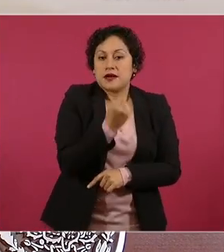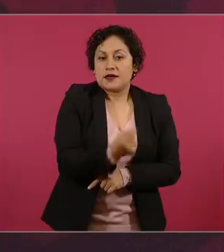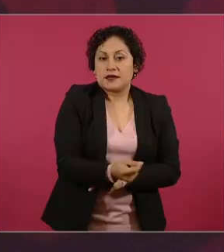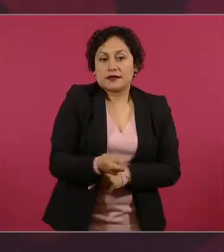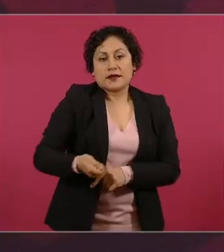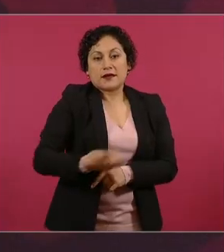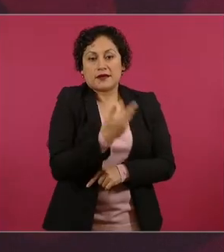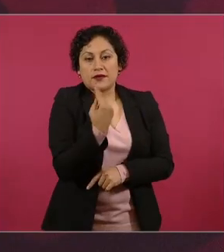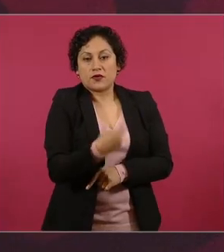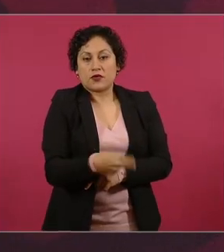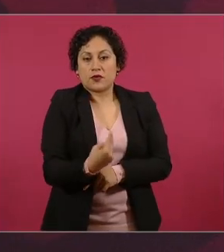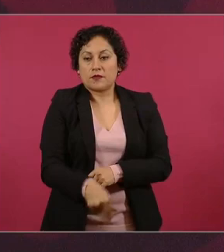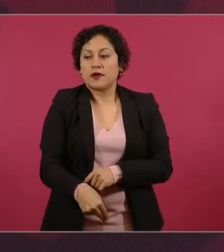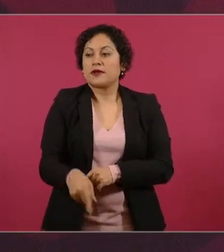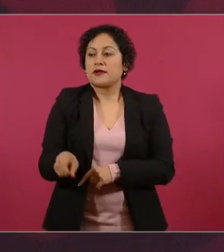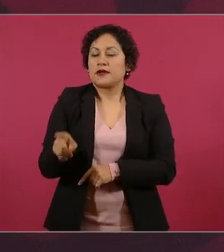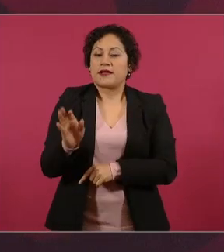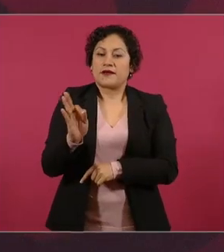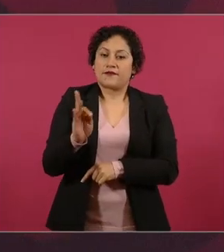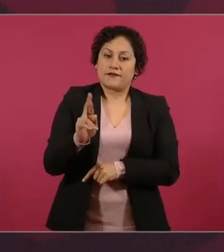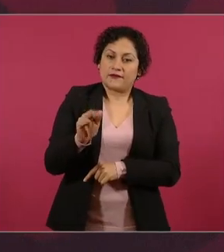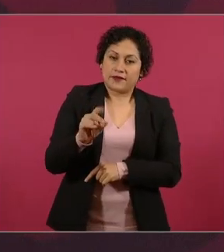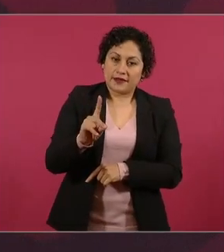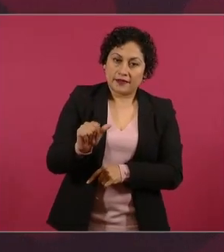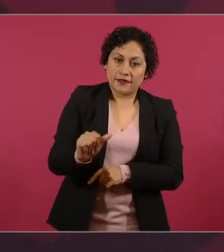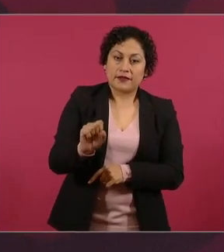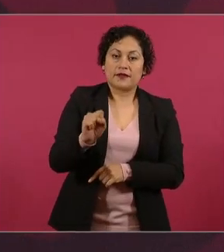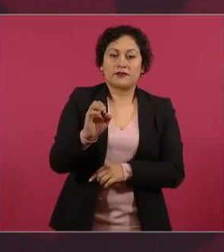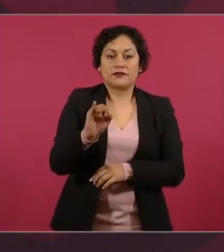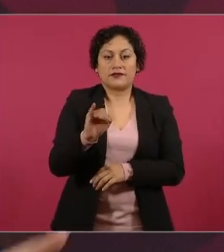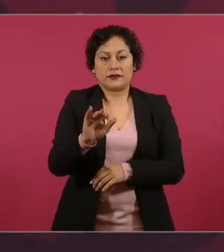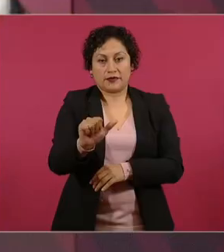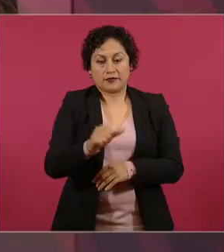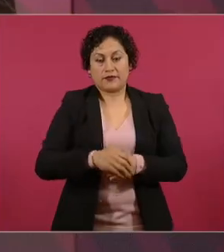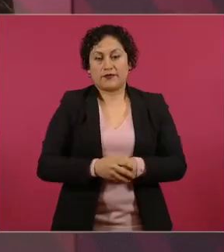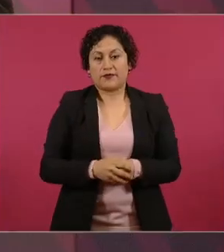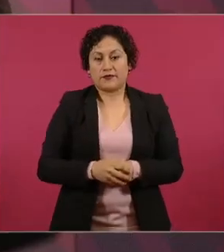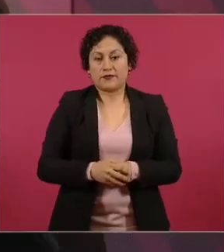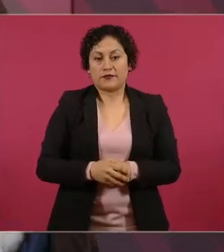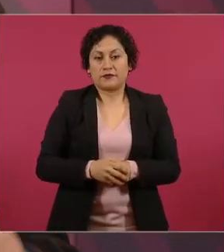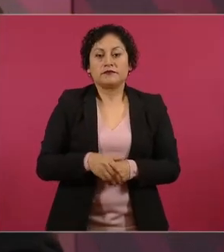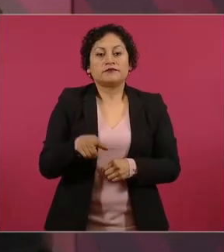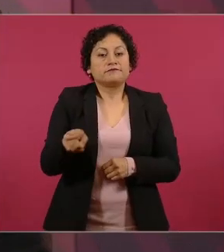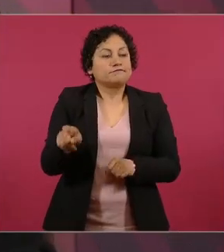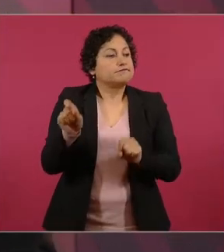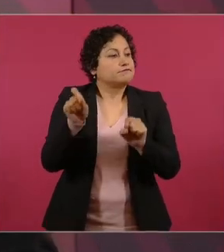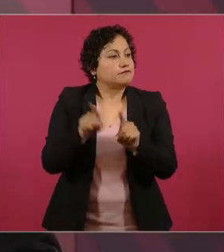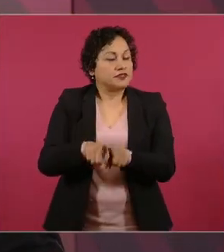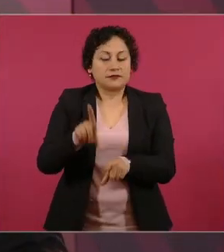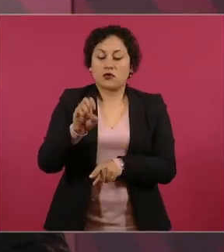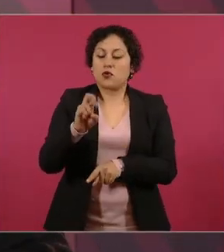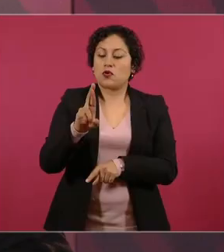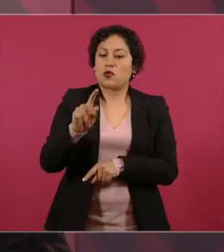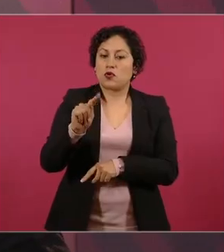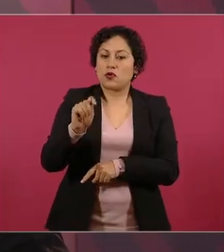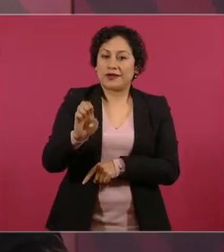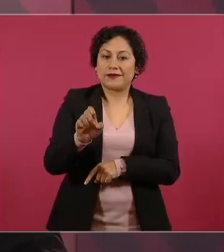Frida Sofía, Frida Sofía. Ahí estaba Loret también.